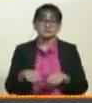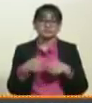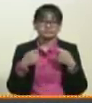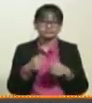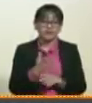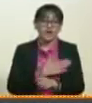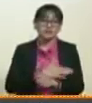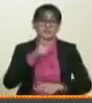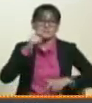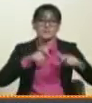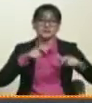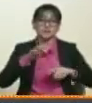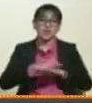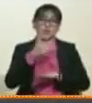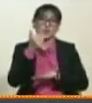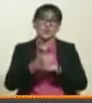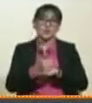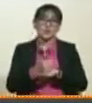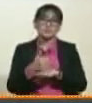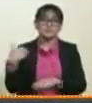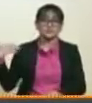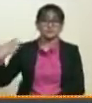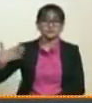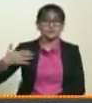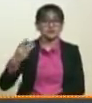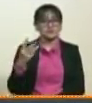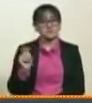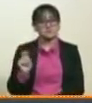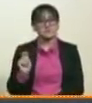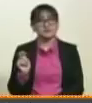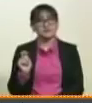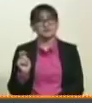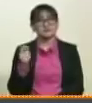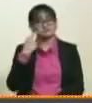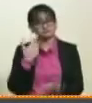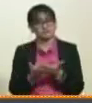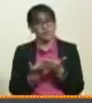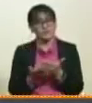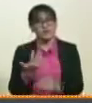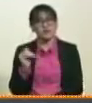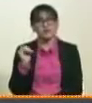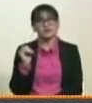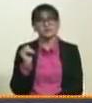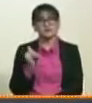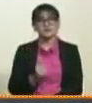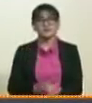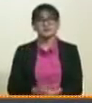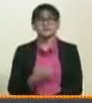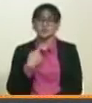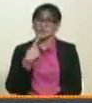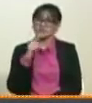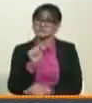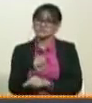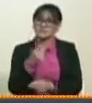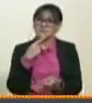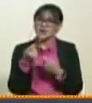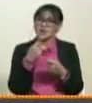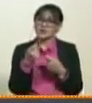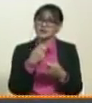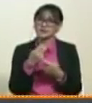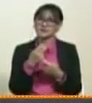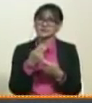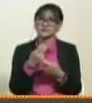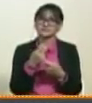previos que han venido sucediéndose en estos últimos tres meses y son comprobados porque yo le decía a los periodistas que la mejor fuente